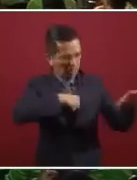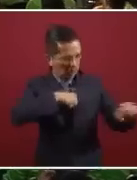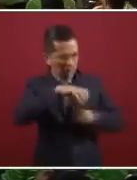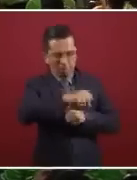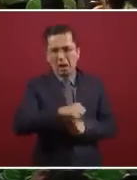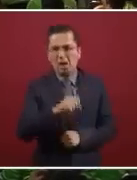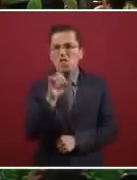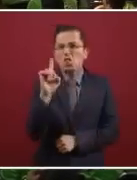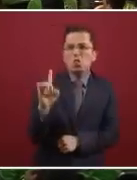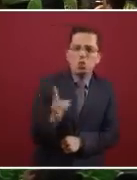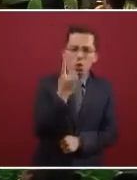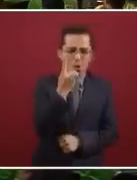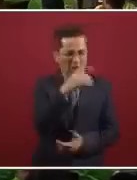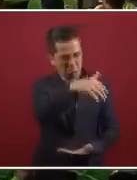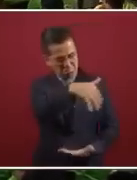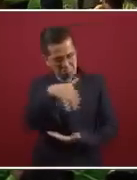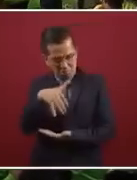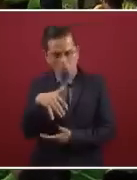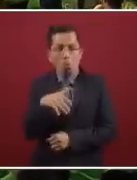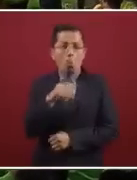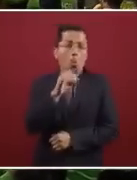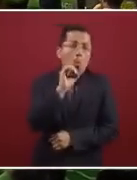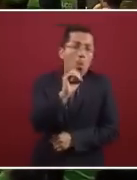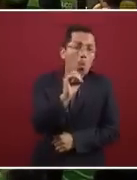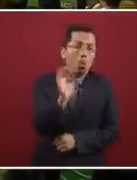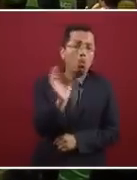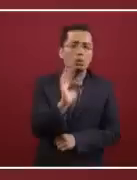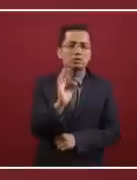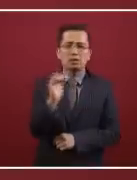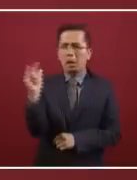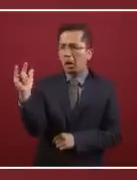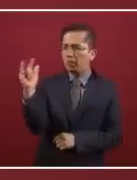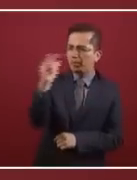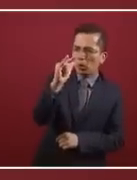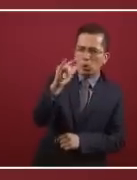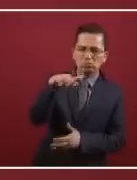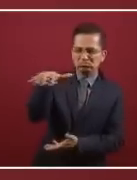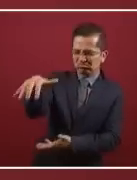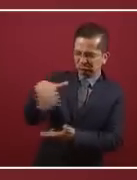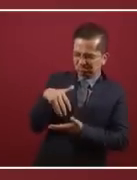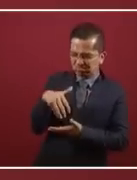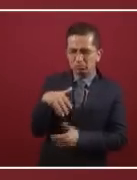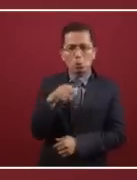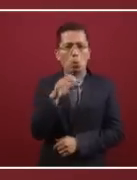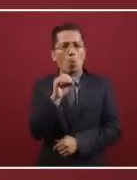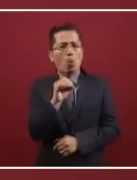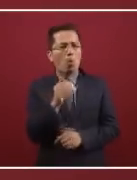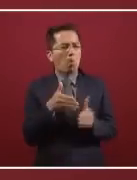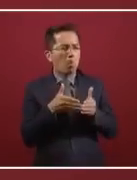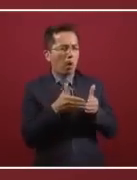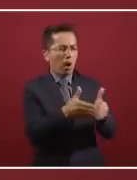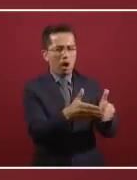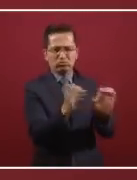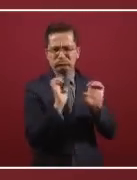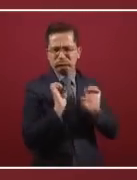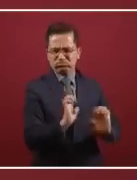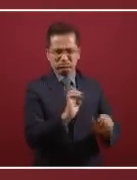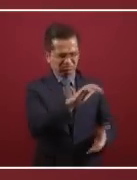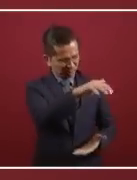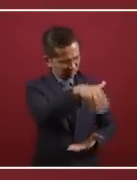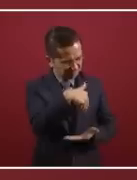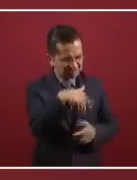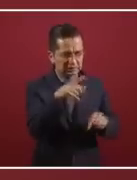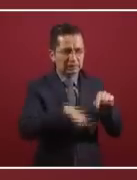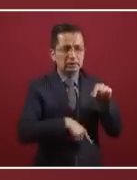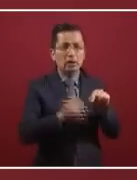o un avión o un yate o